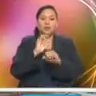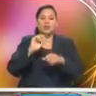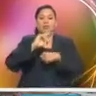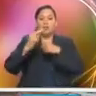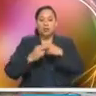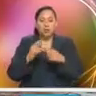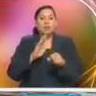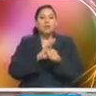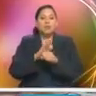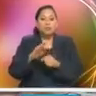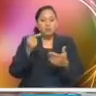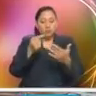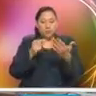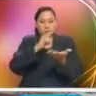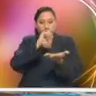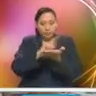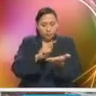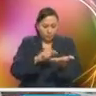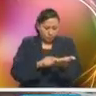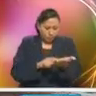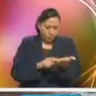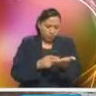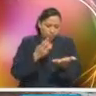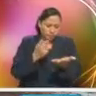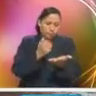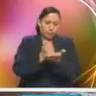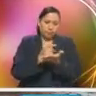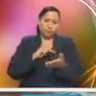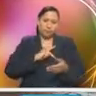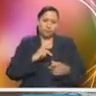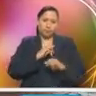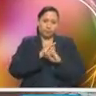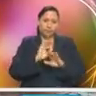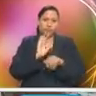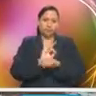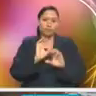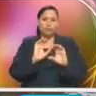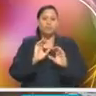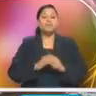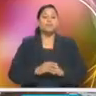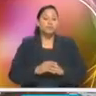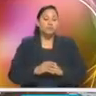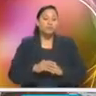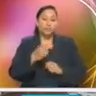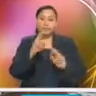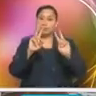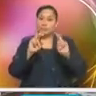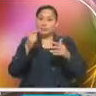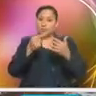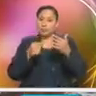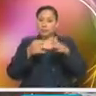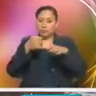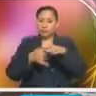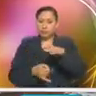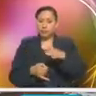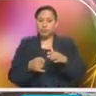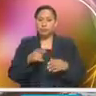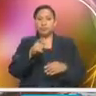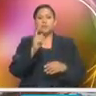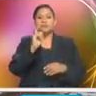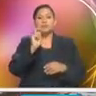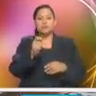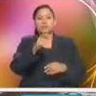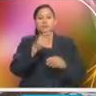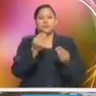cuáles son los principios que rigen todo esto y que nos ayuden a proteger nuestra información. Como verán, es un tema muy amplio que implica